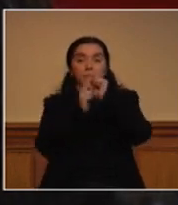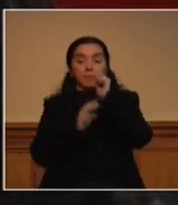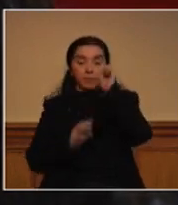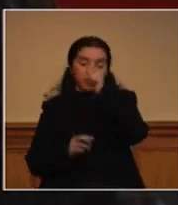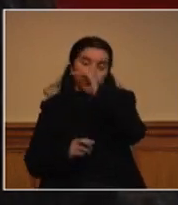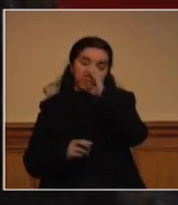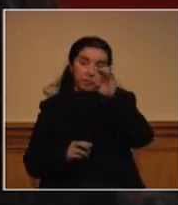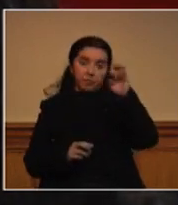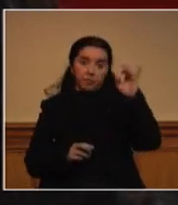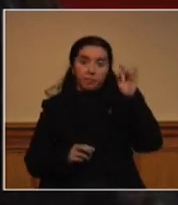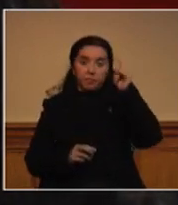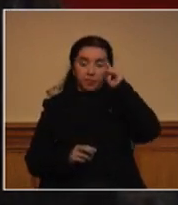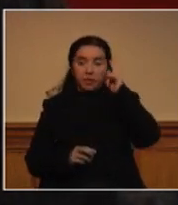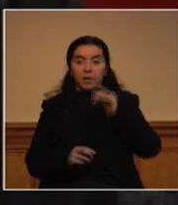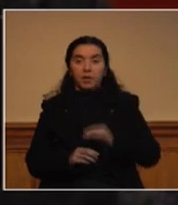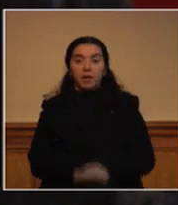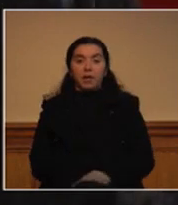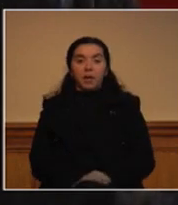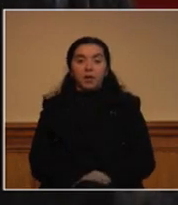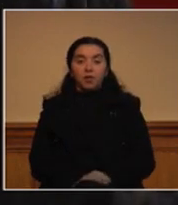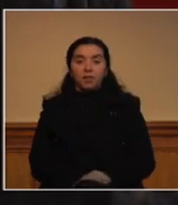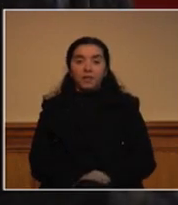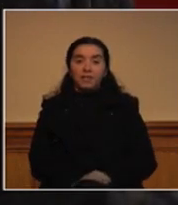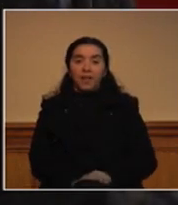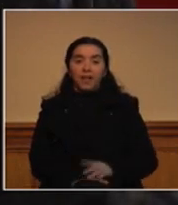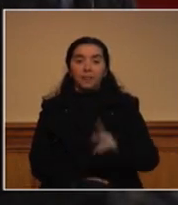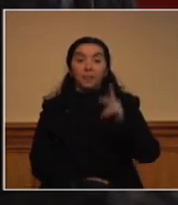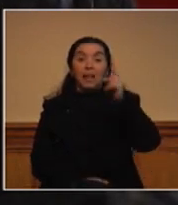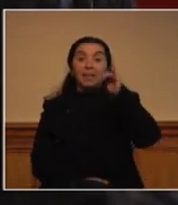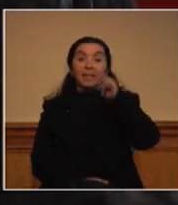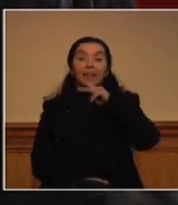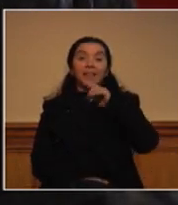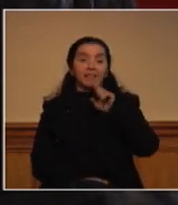del dactilológico. ¿Estás de acuerdo, Barbarita?